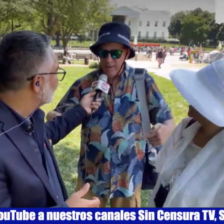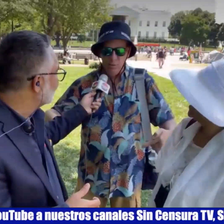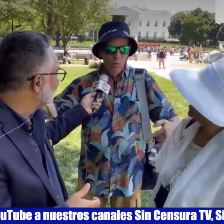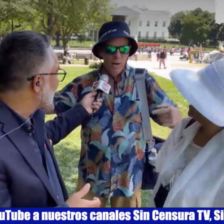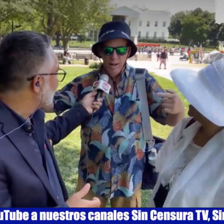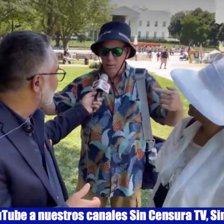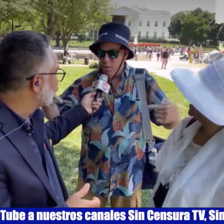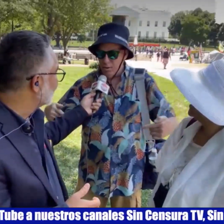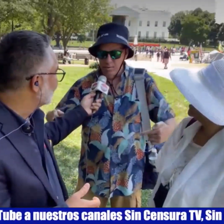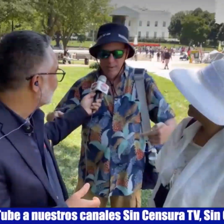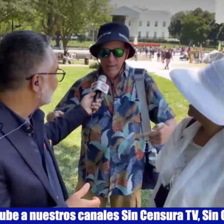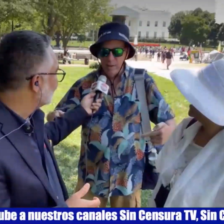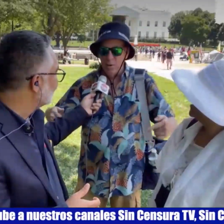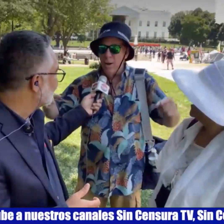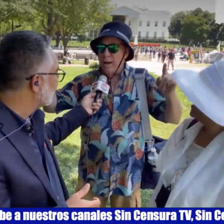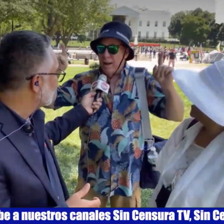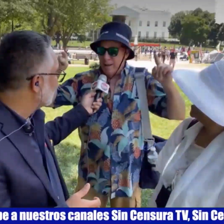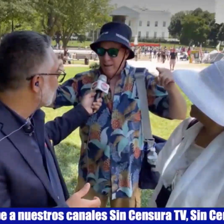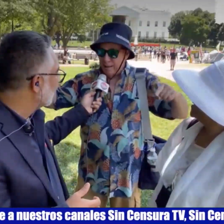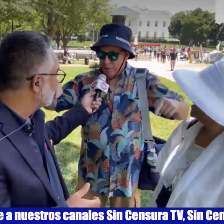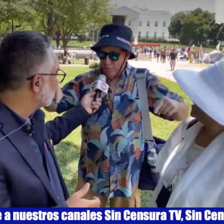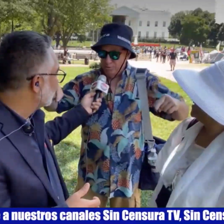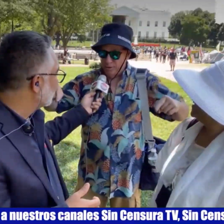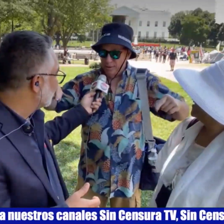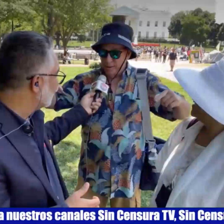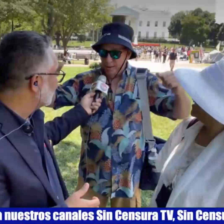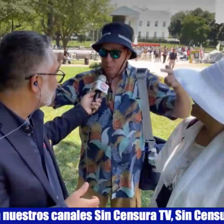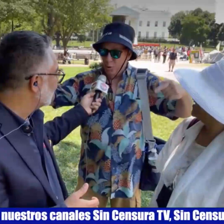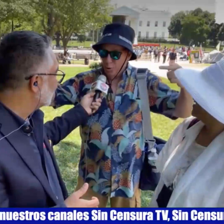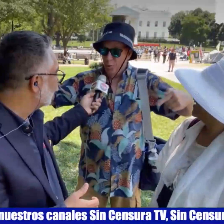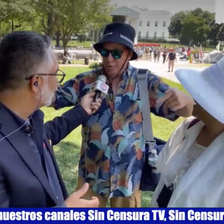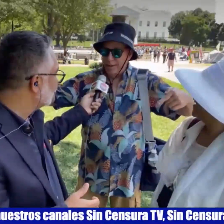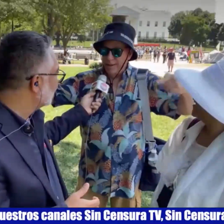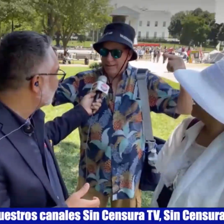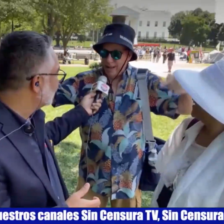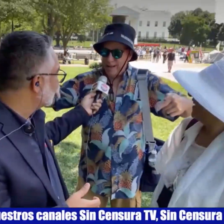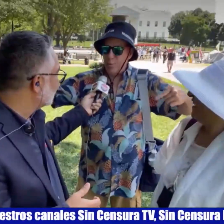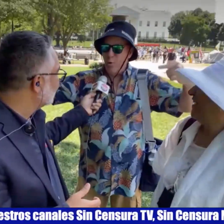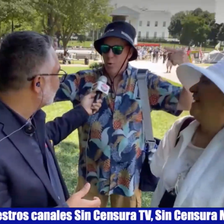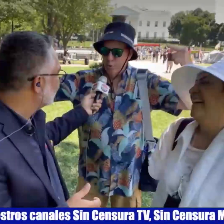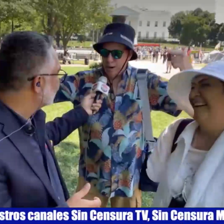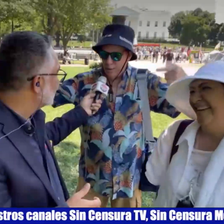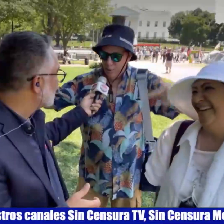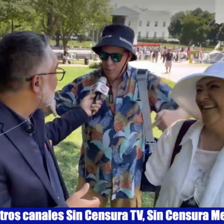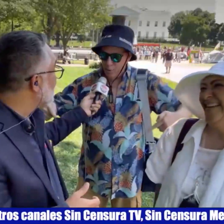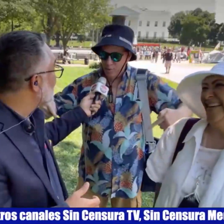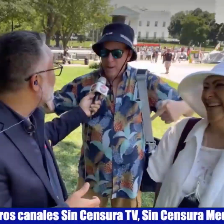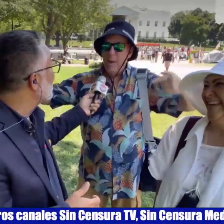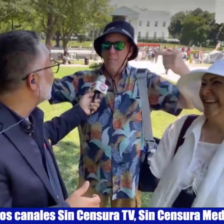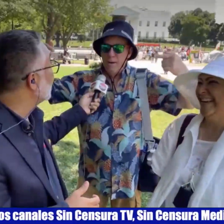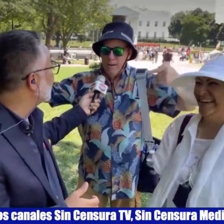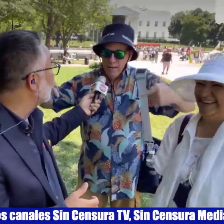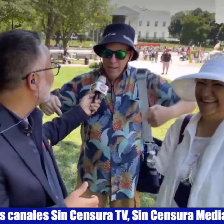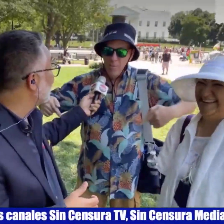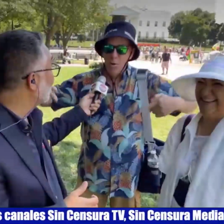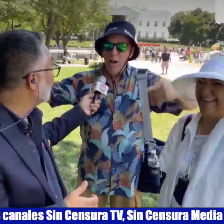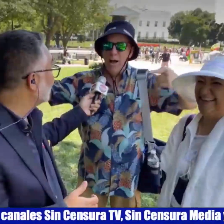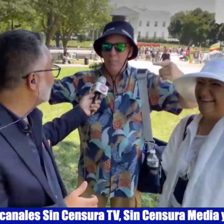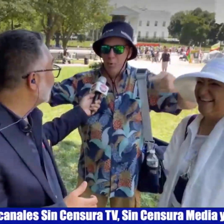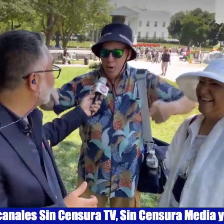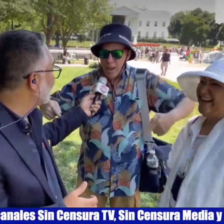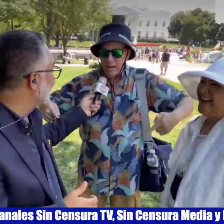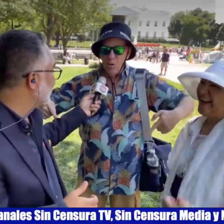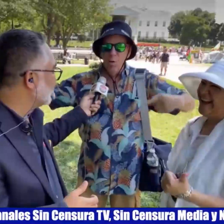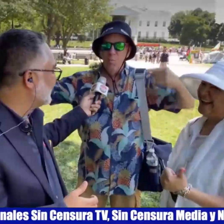viva México, adoro México y que conste, es un honor estar con Obrador. Vinimos